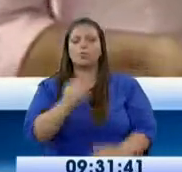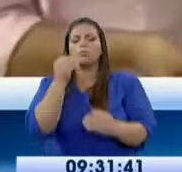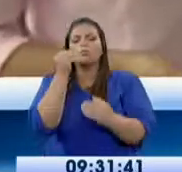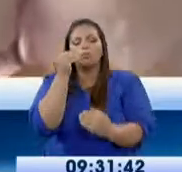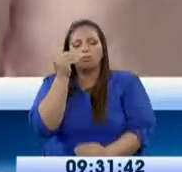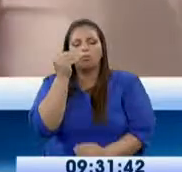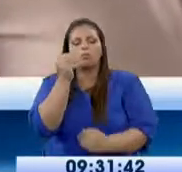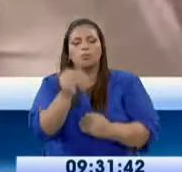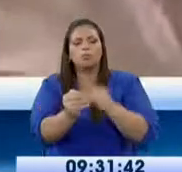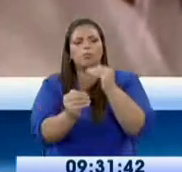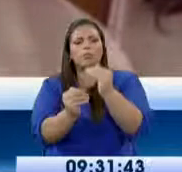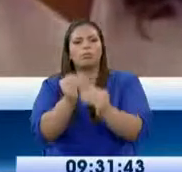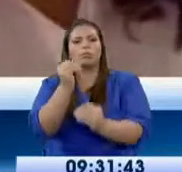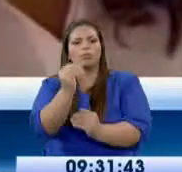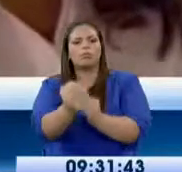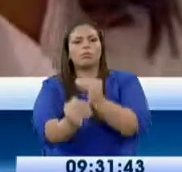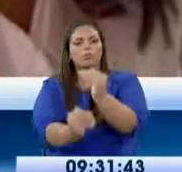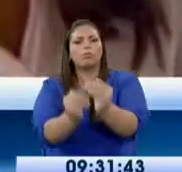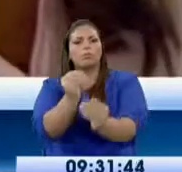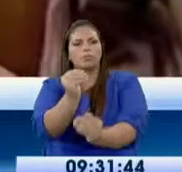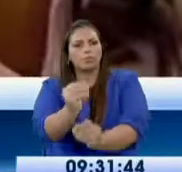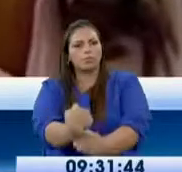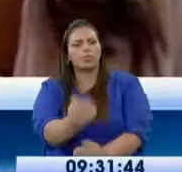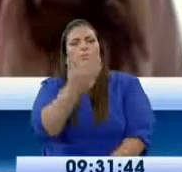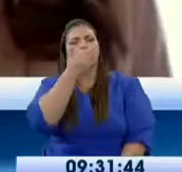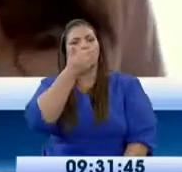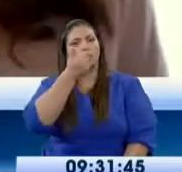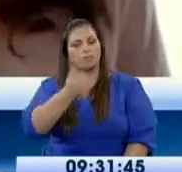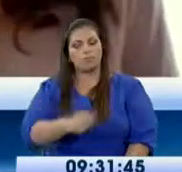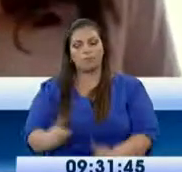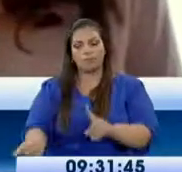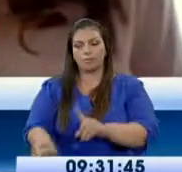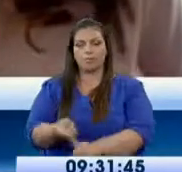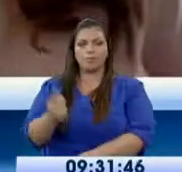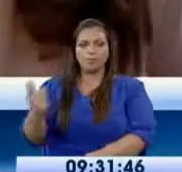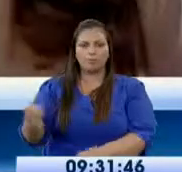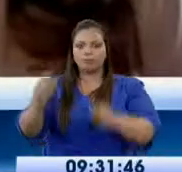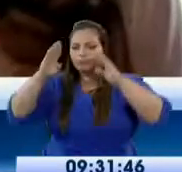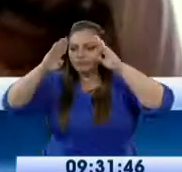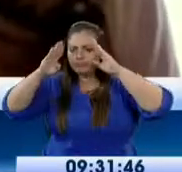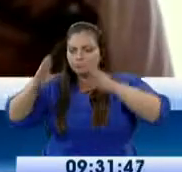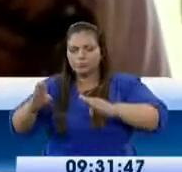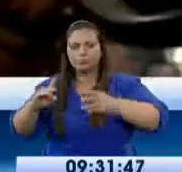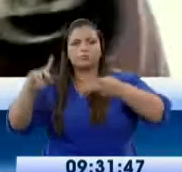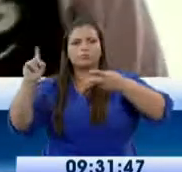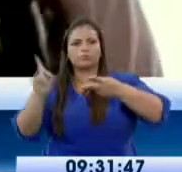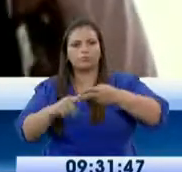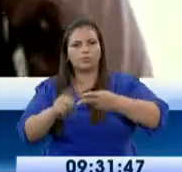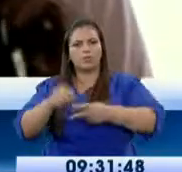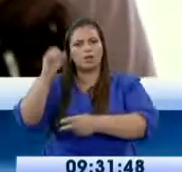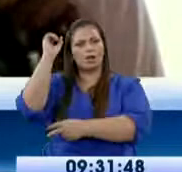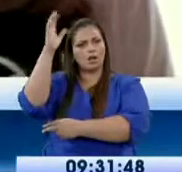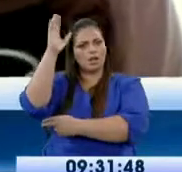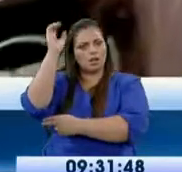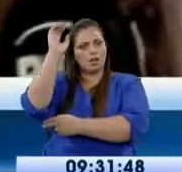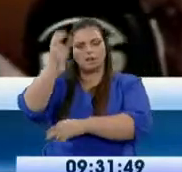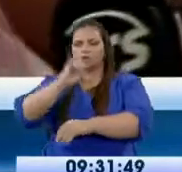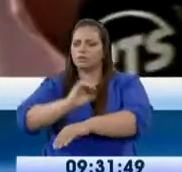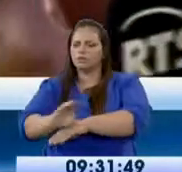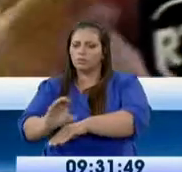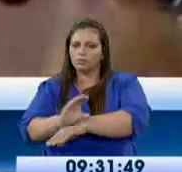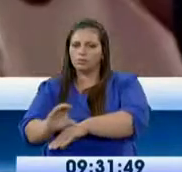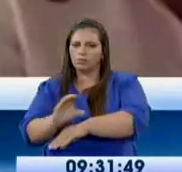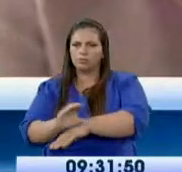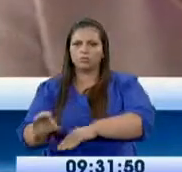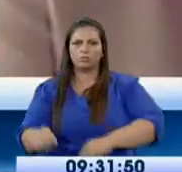de actividades, no solamente las charlas, sino también otro tipo de actividades recreativas. ¿Será que muchos padres también quieren que al